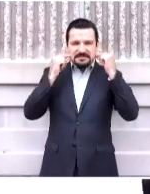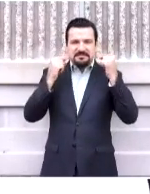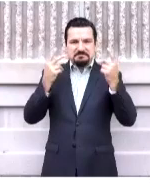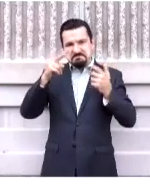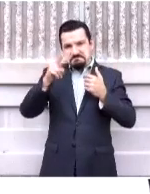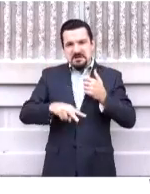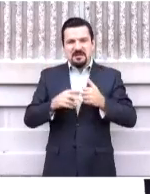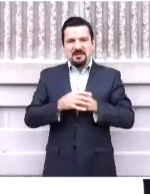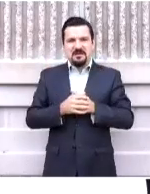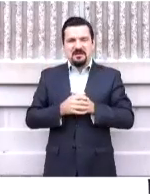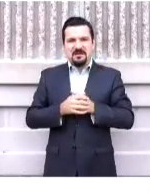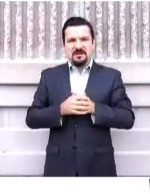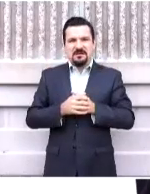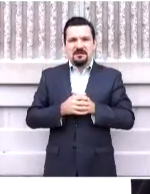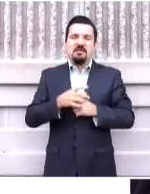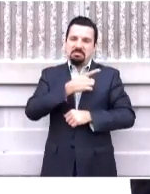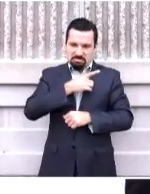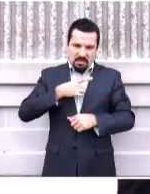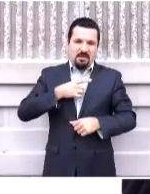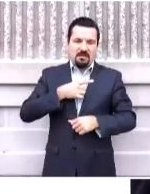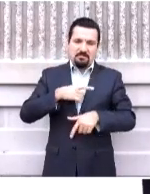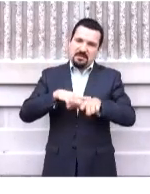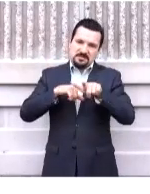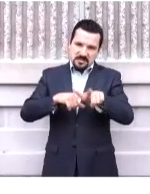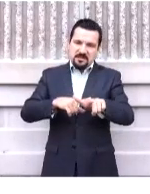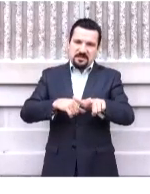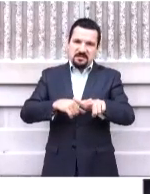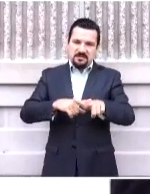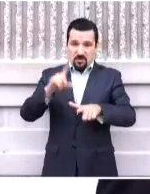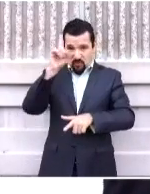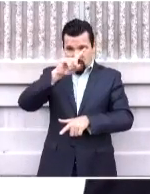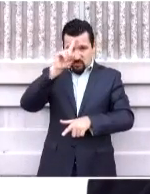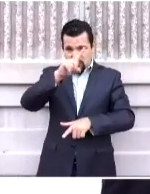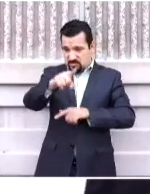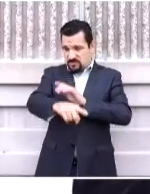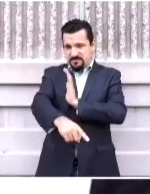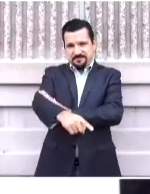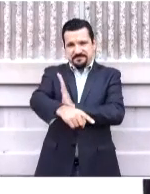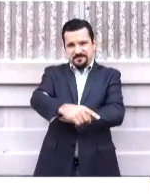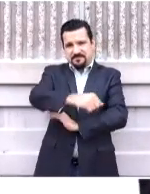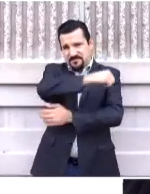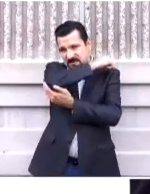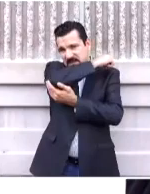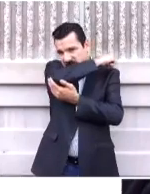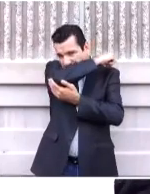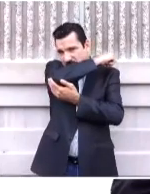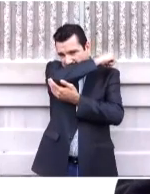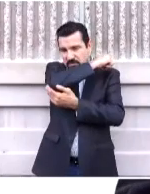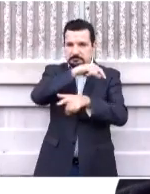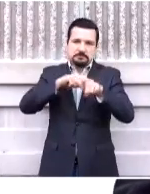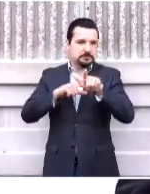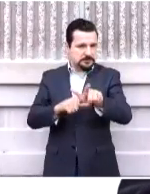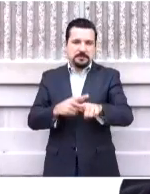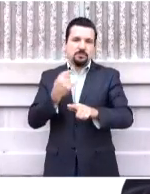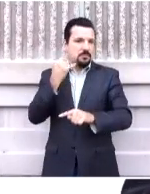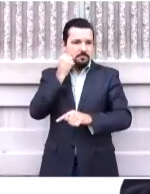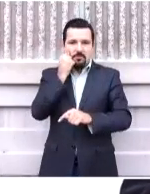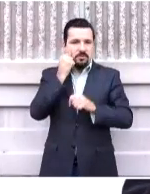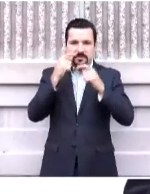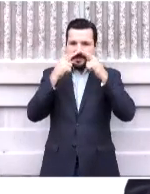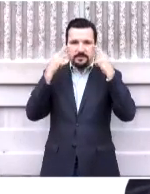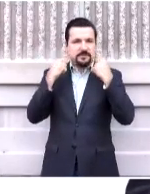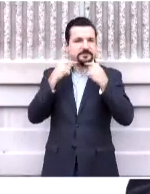seguir haciendo o siguiendo la recomendación del estornudo de etiqueta, ¿sí? Para al momento